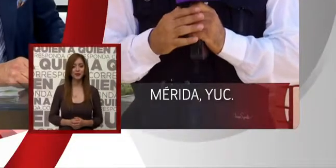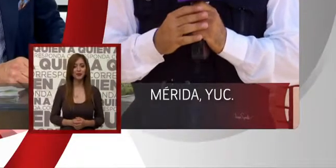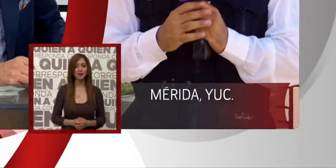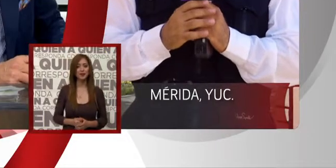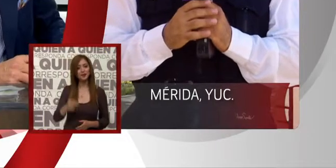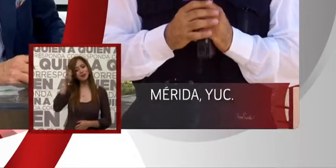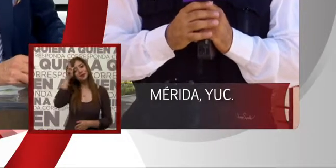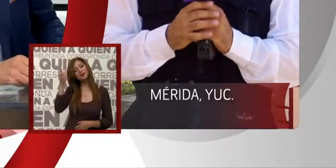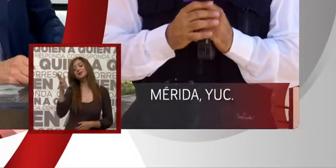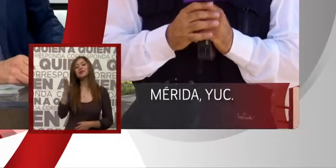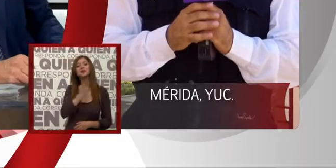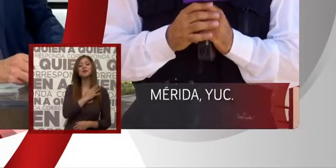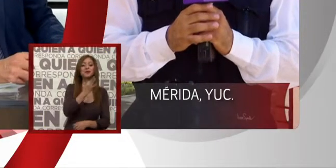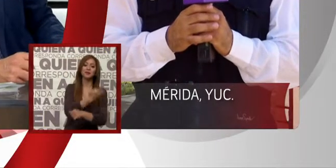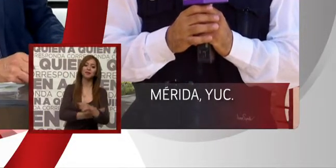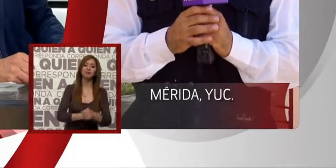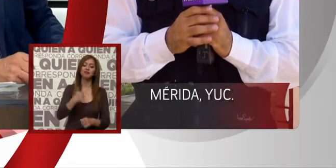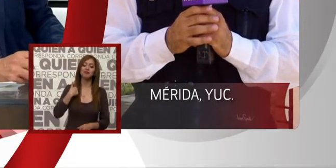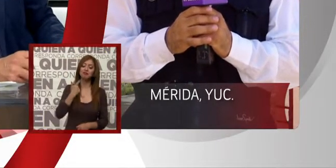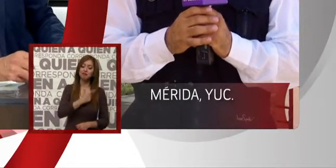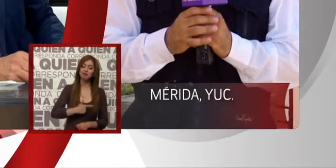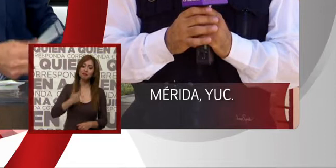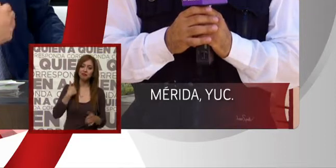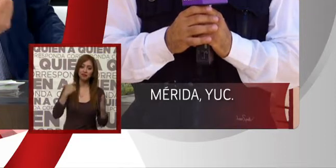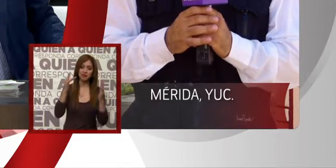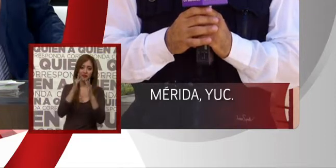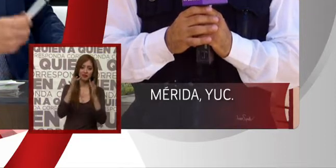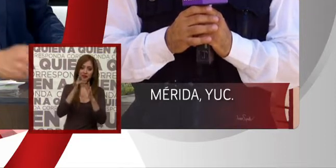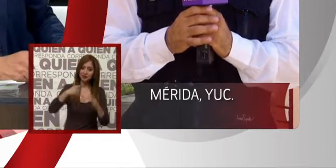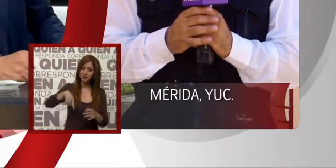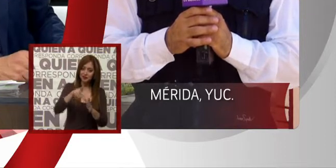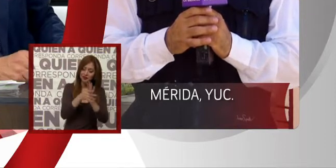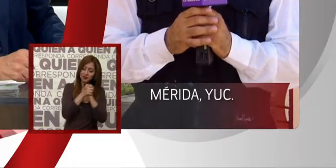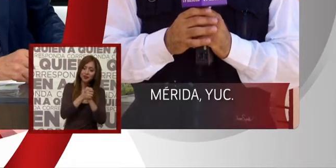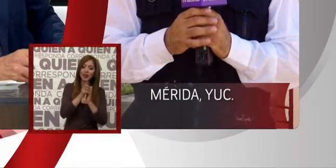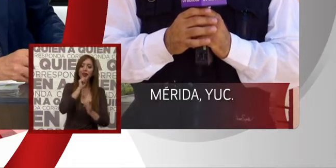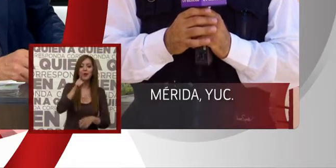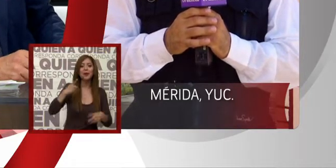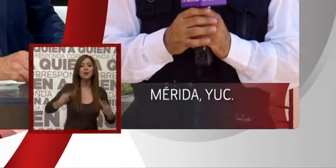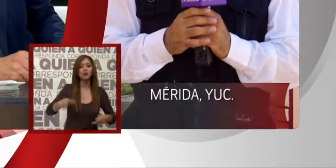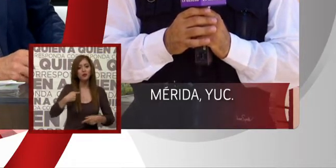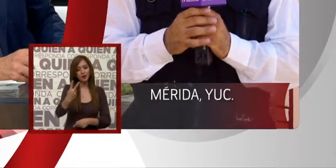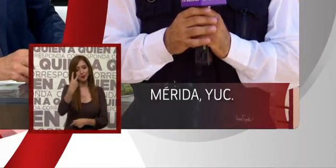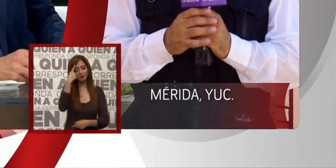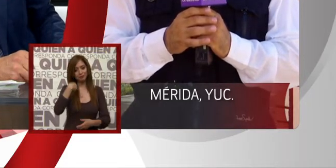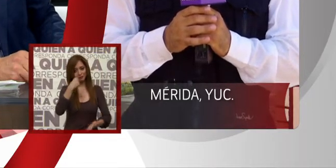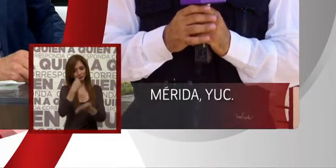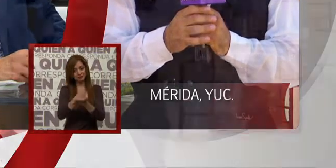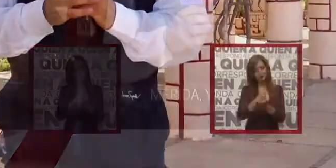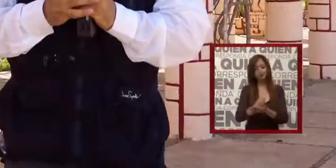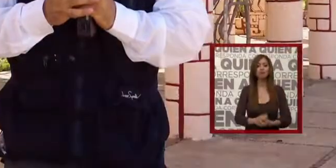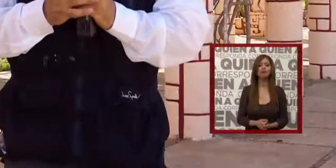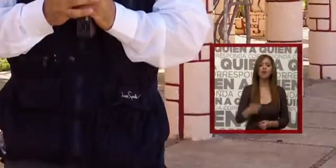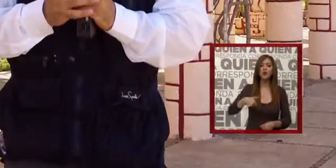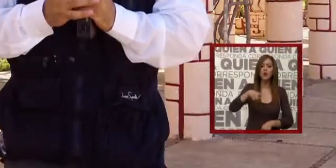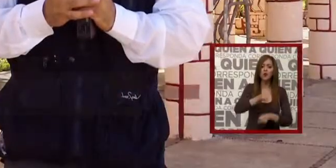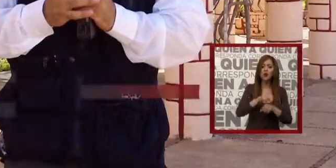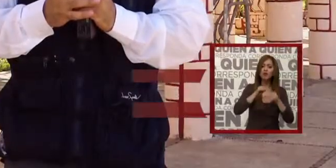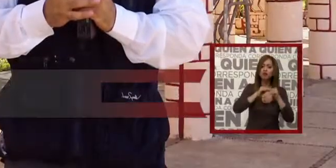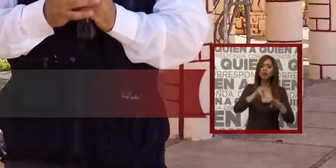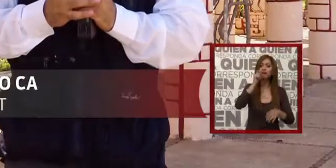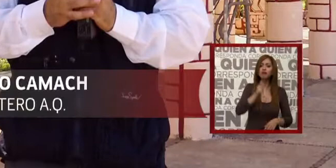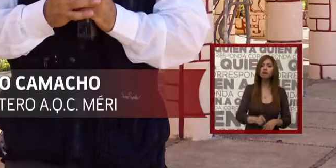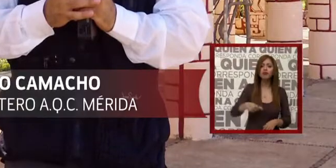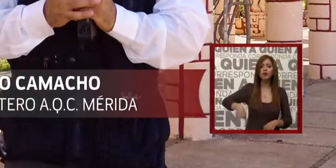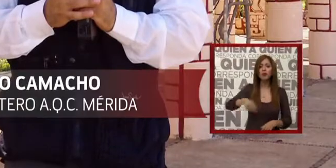Hola, ¿qué tal? Muy buenas tardes. Buenas tardes. Es un gusto poderlos saludar nuevamente y a todo el auditorio de A Quien Corresponda. El día de hoy les voy a presentar